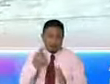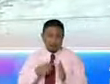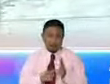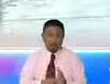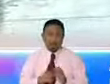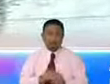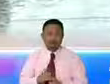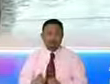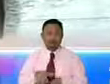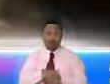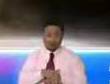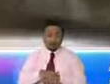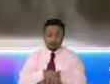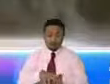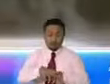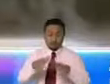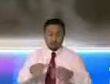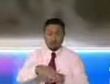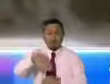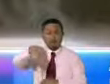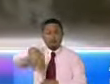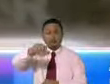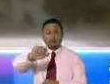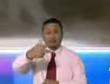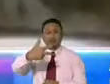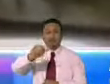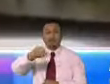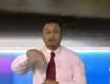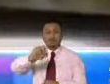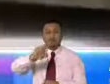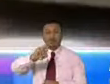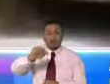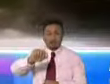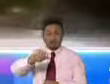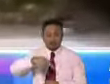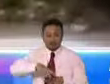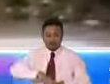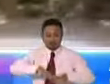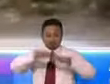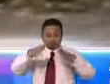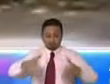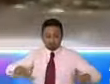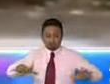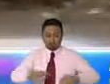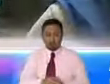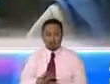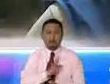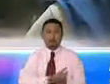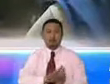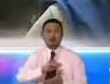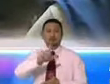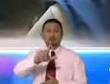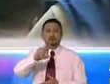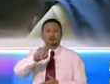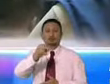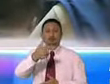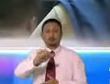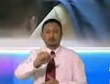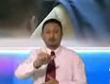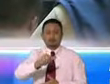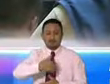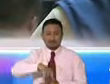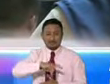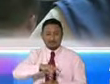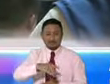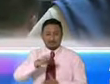el desbordamiento del río Machángara a la altura del barrio Lucha de los Pobres, al sur de Quito. Ingresó agua a varias viviendas y